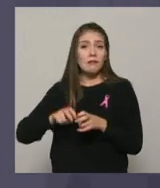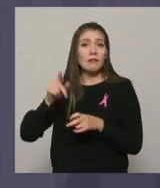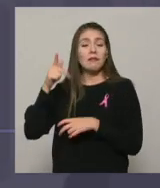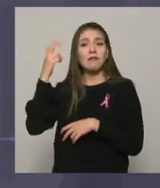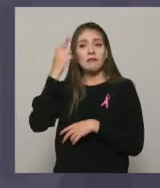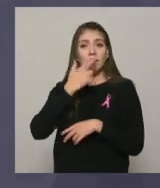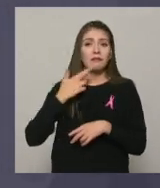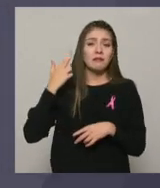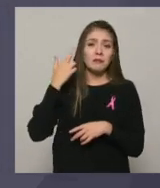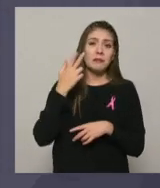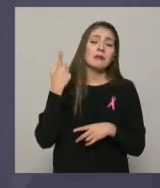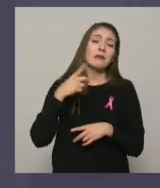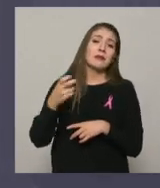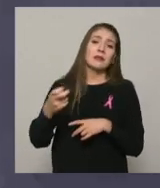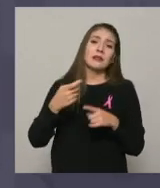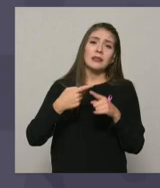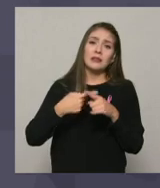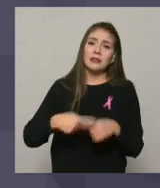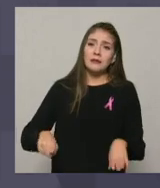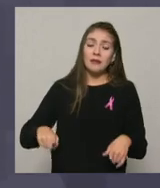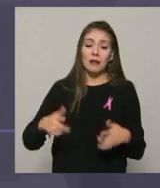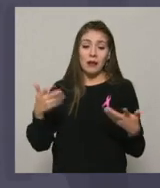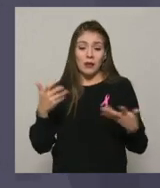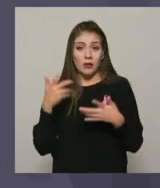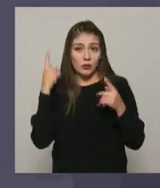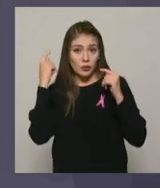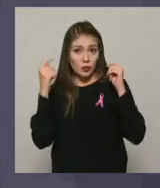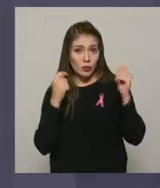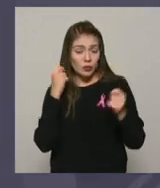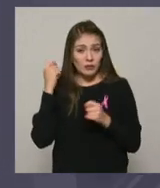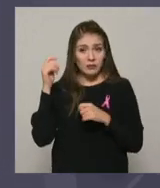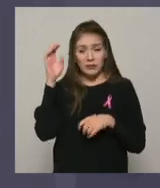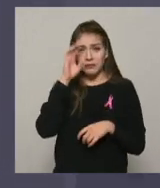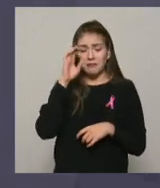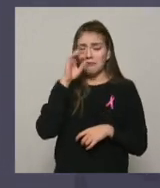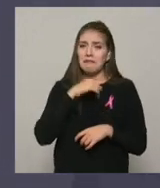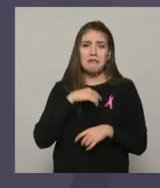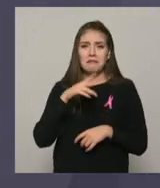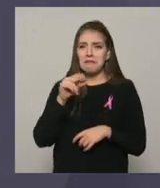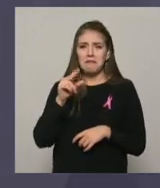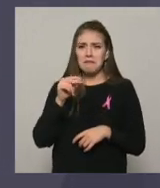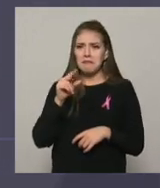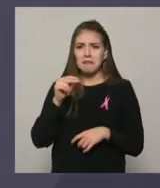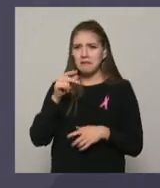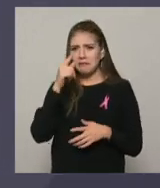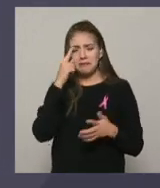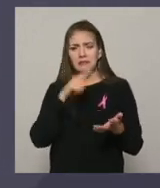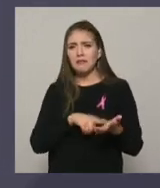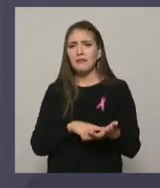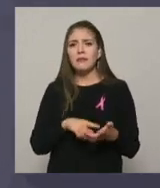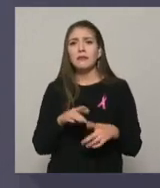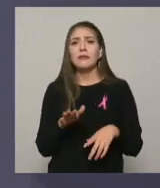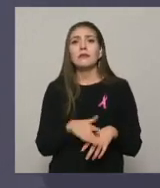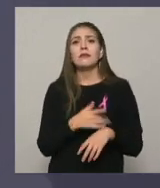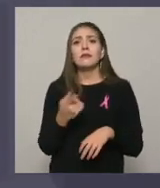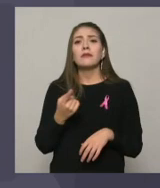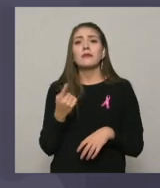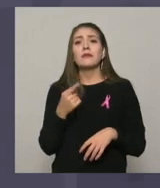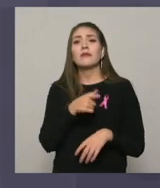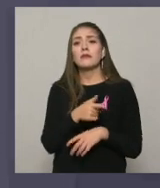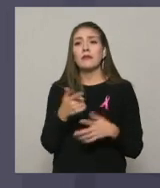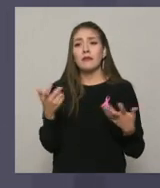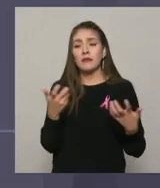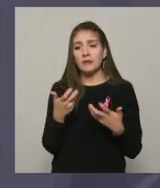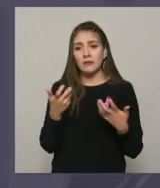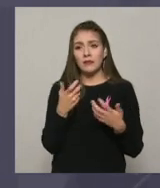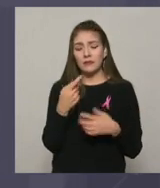las afirmaciones de que se hacía turismo científico. Yo no me atrevería a decir eso, porque una actividad que es